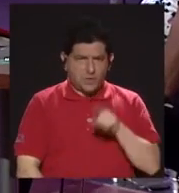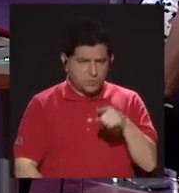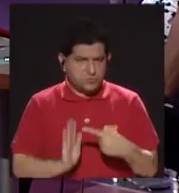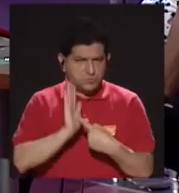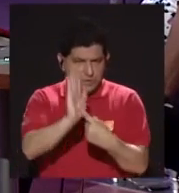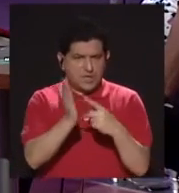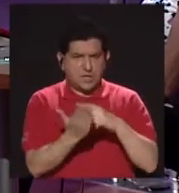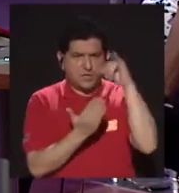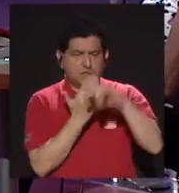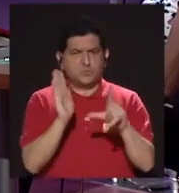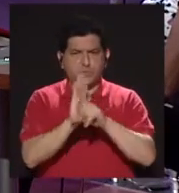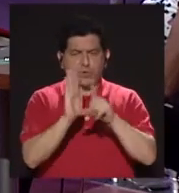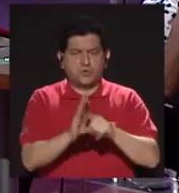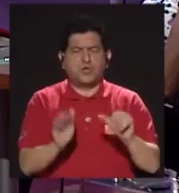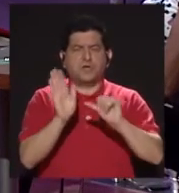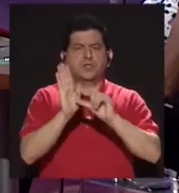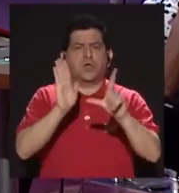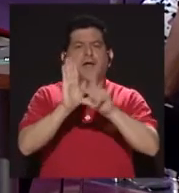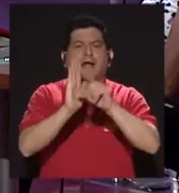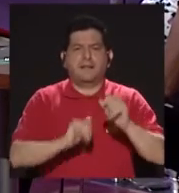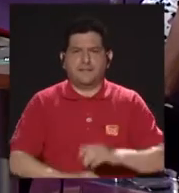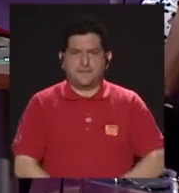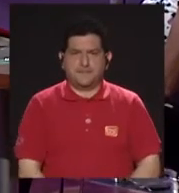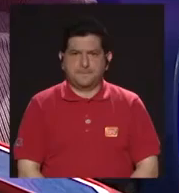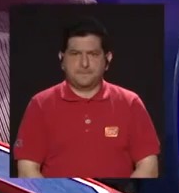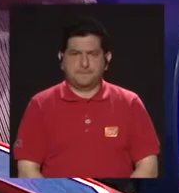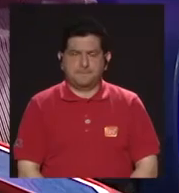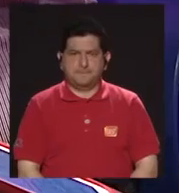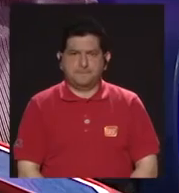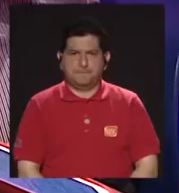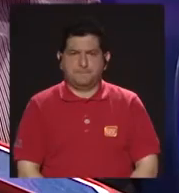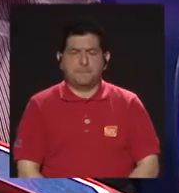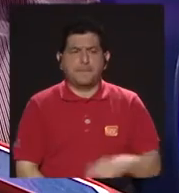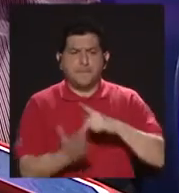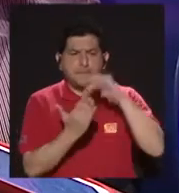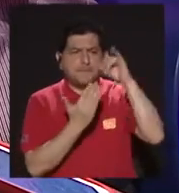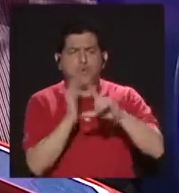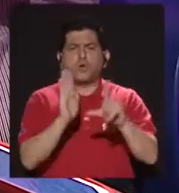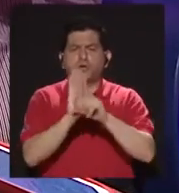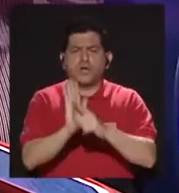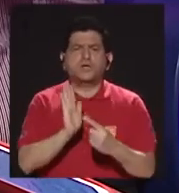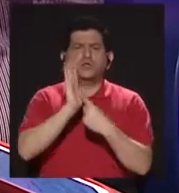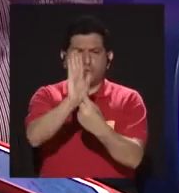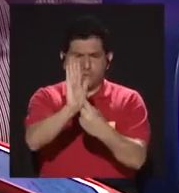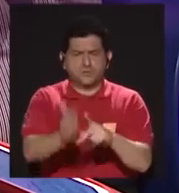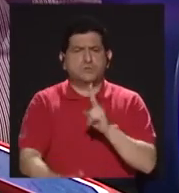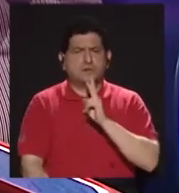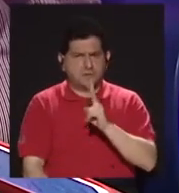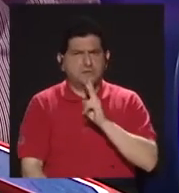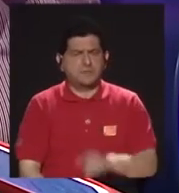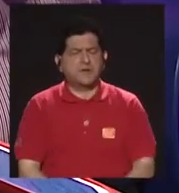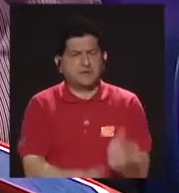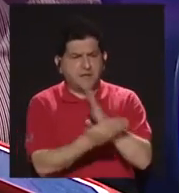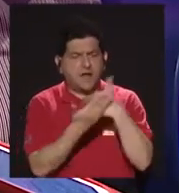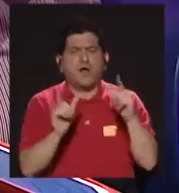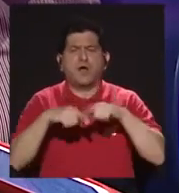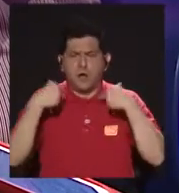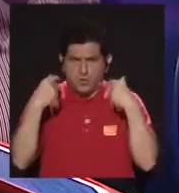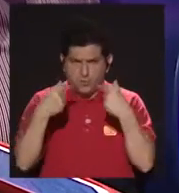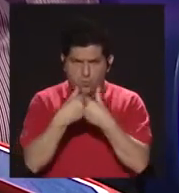presentado proyecto de ley a la asamblea legislativa este hay proyectos de ley presentados en realmente por algunas organizaciones